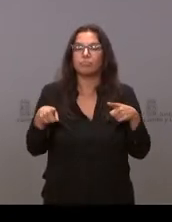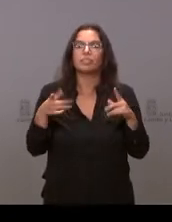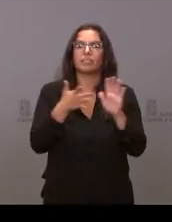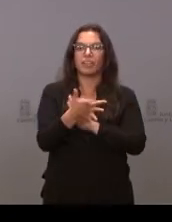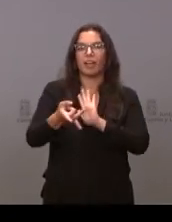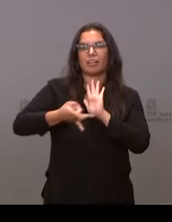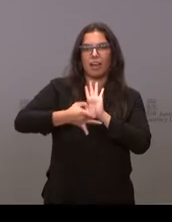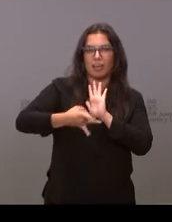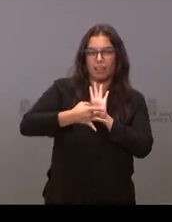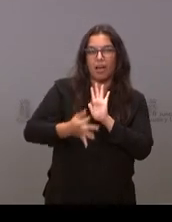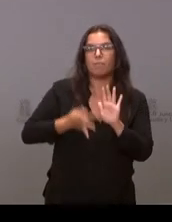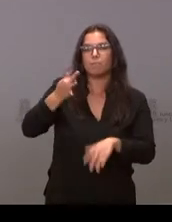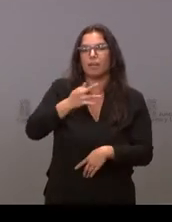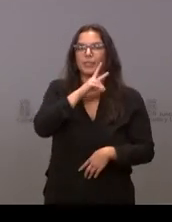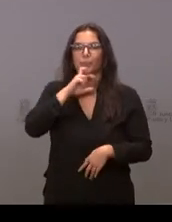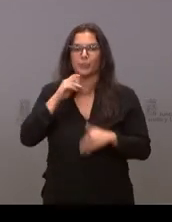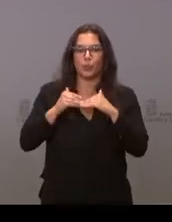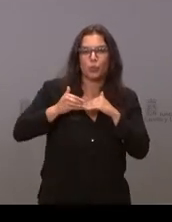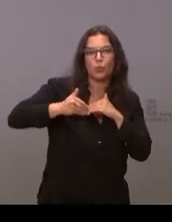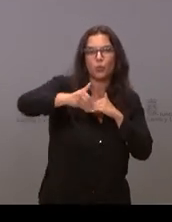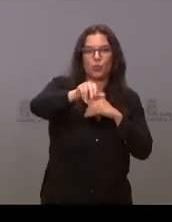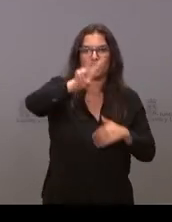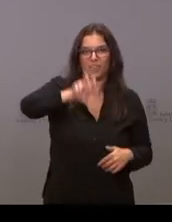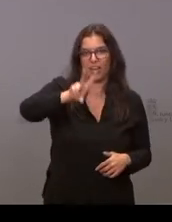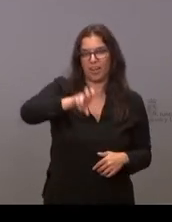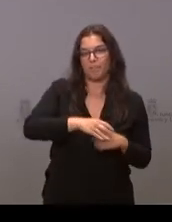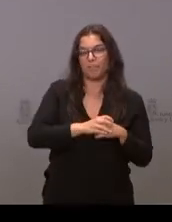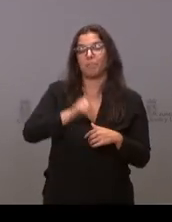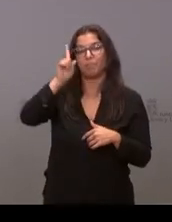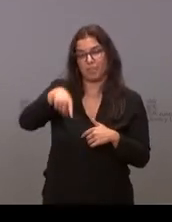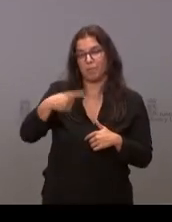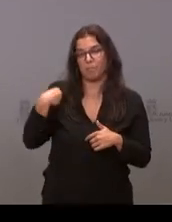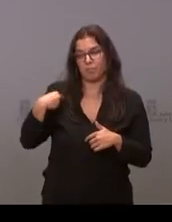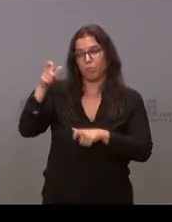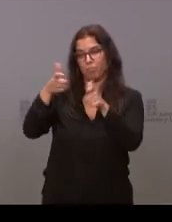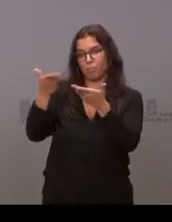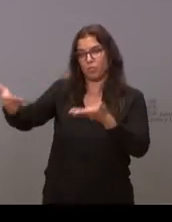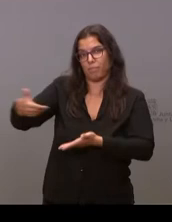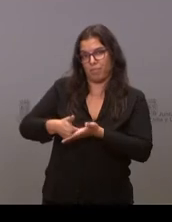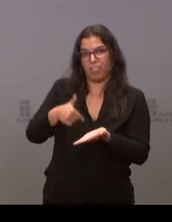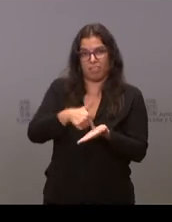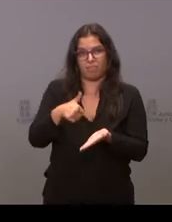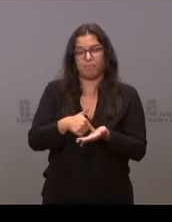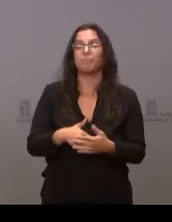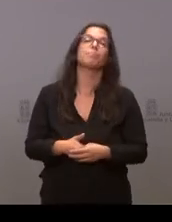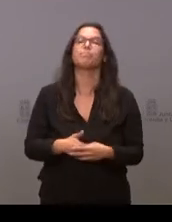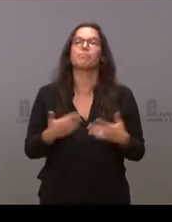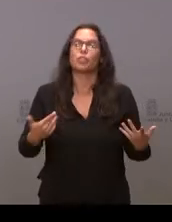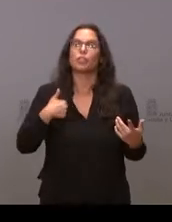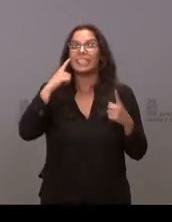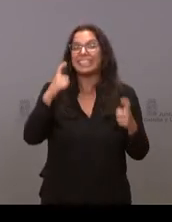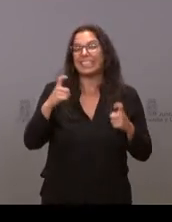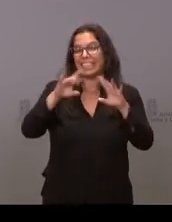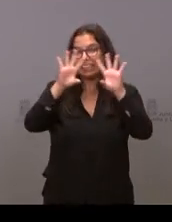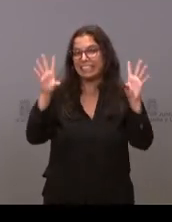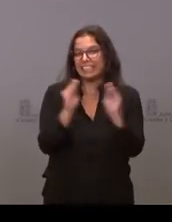calidad y significa sostenibilidad. Cuestión que también nos piden los ciudadanos. Por tanto, y estoy intentando resumir